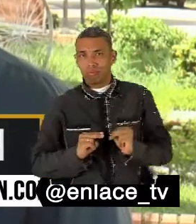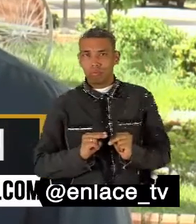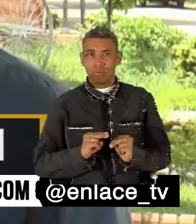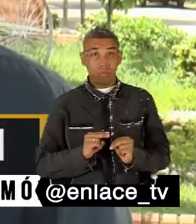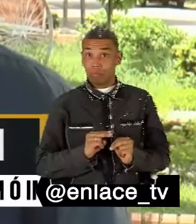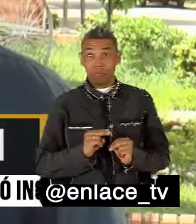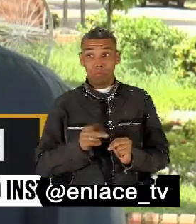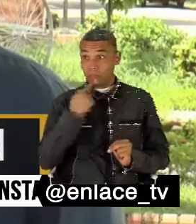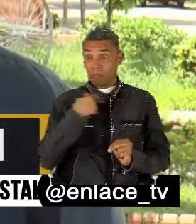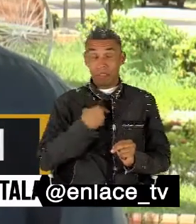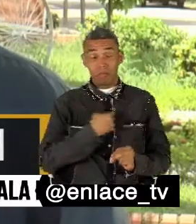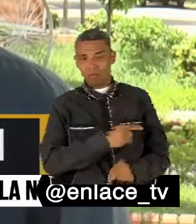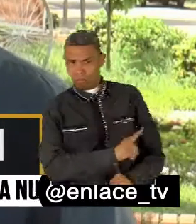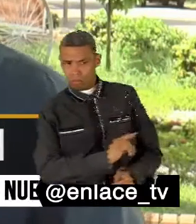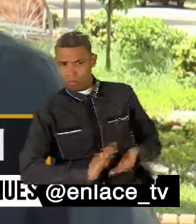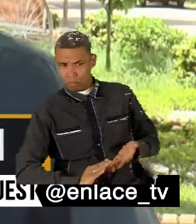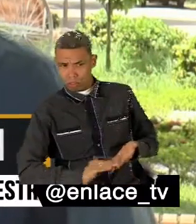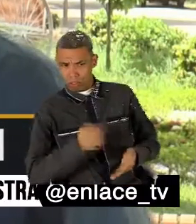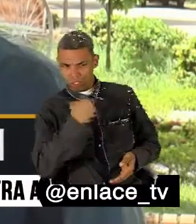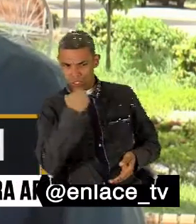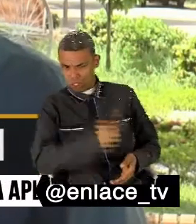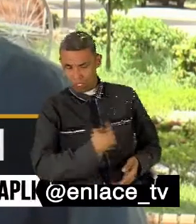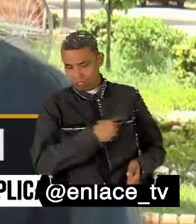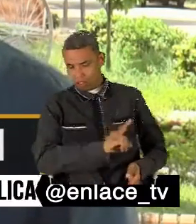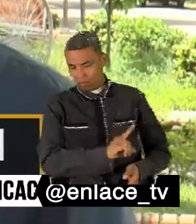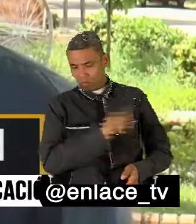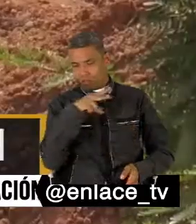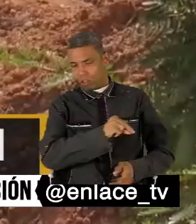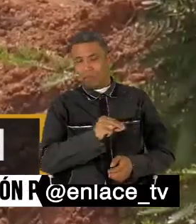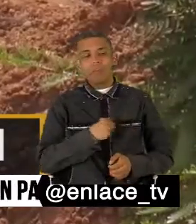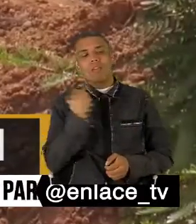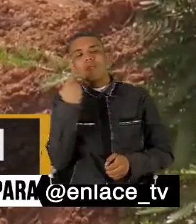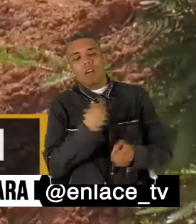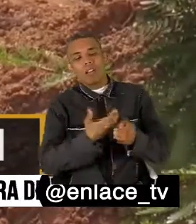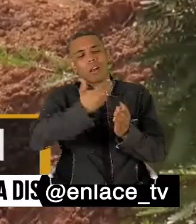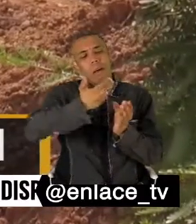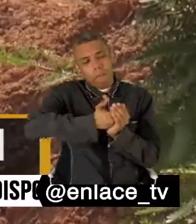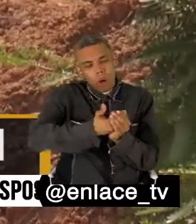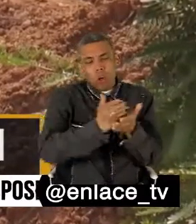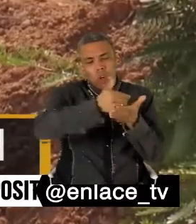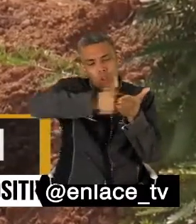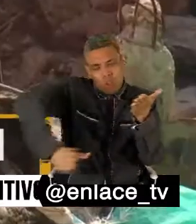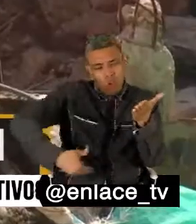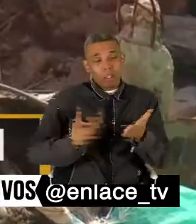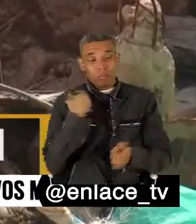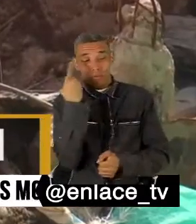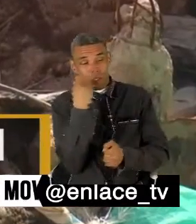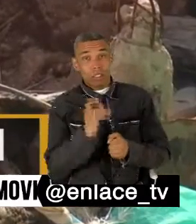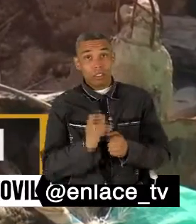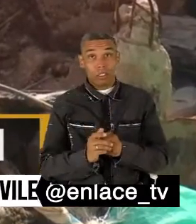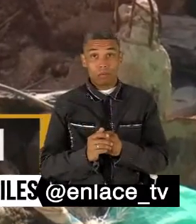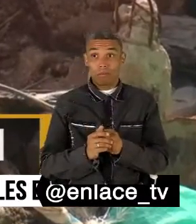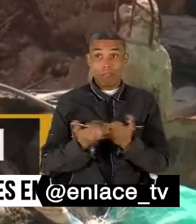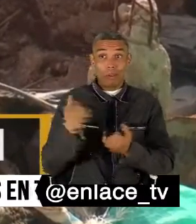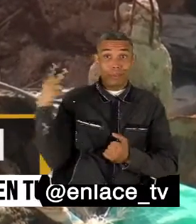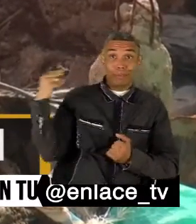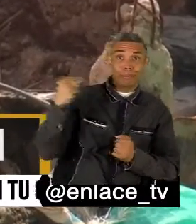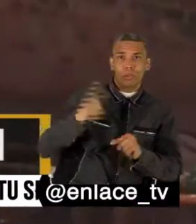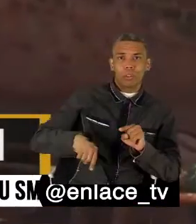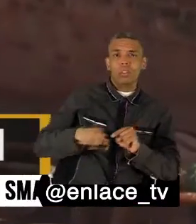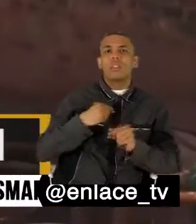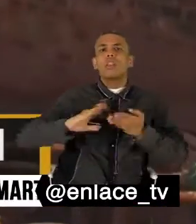toda vez que falta una documentación que tendría que enviar la administración municipal. Esta situación llevó a que los vecinos del lugar elaboraron un derecho de